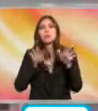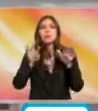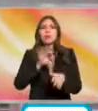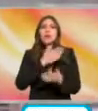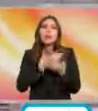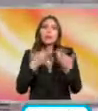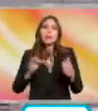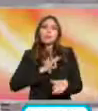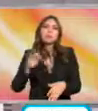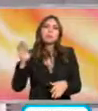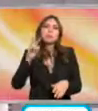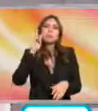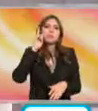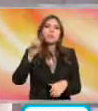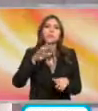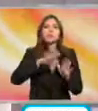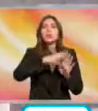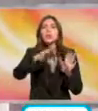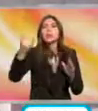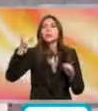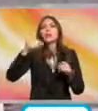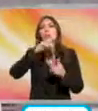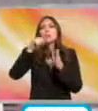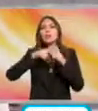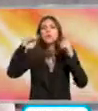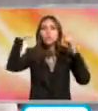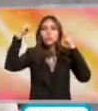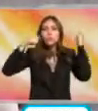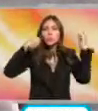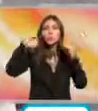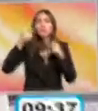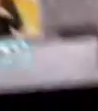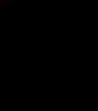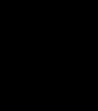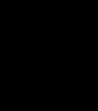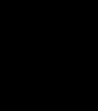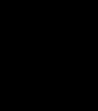ver en los fuertes y en las zonas turísticas los vestigios que dejaron. Y con esto nosotros nos vamos.